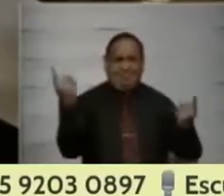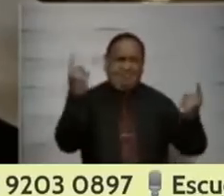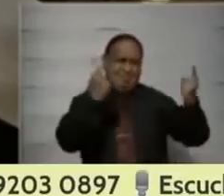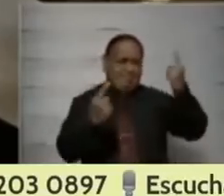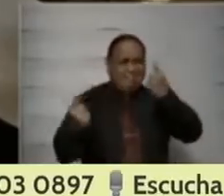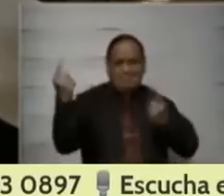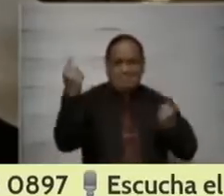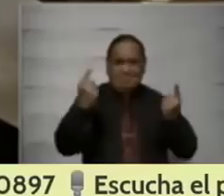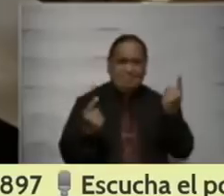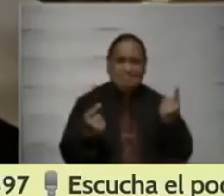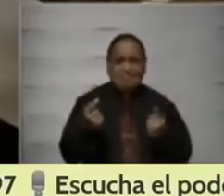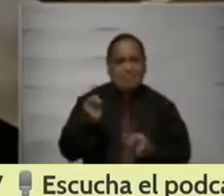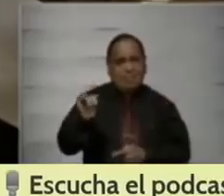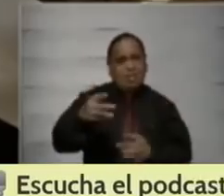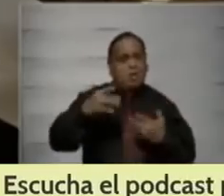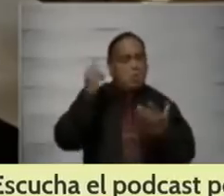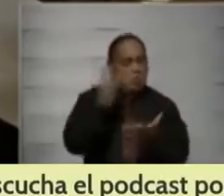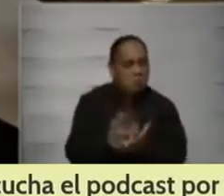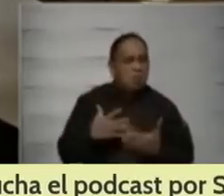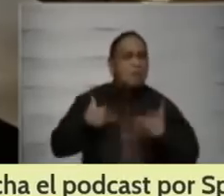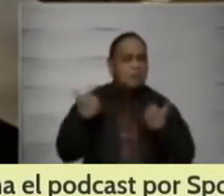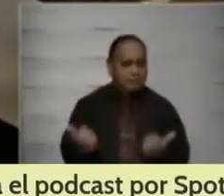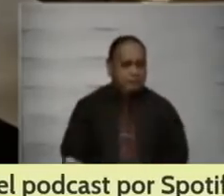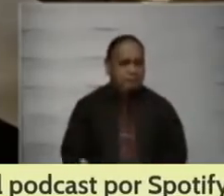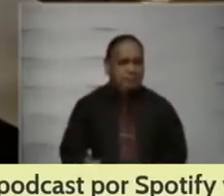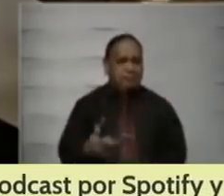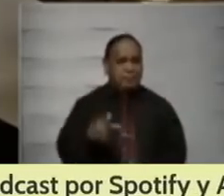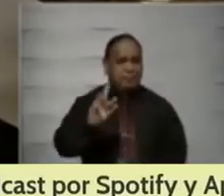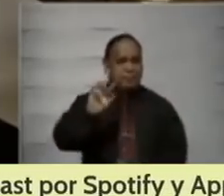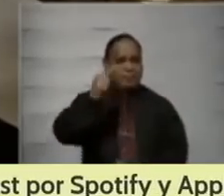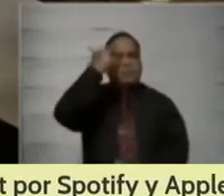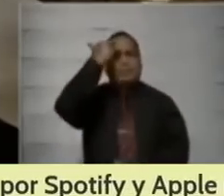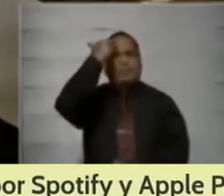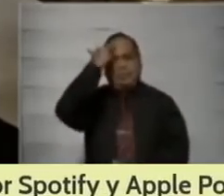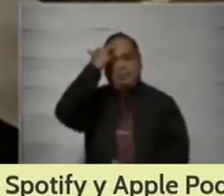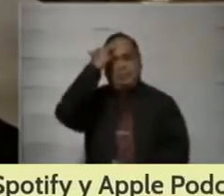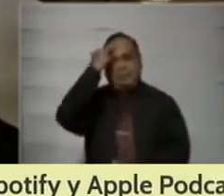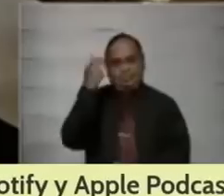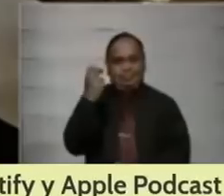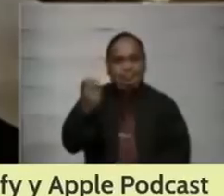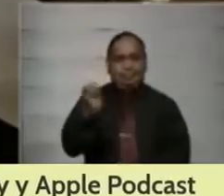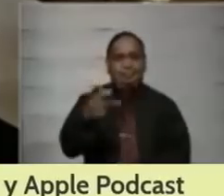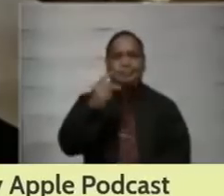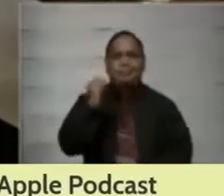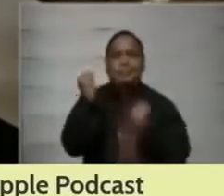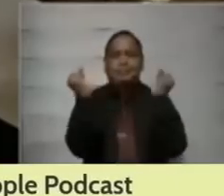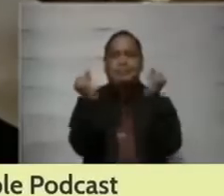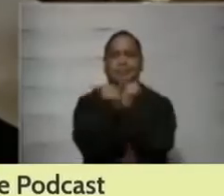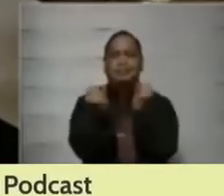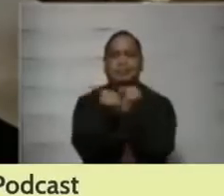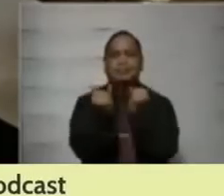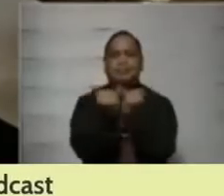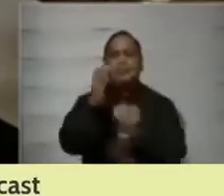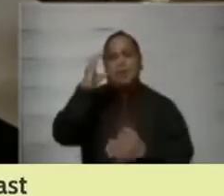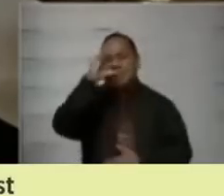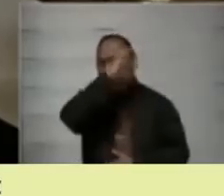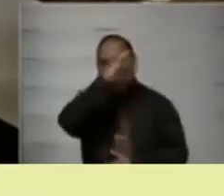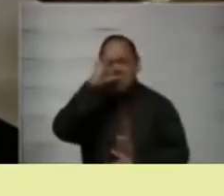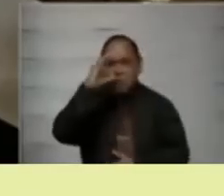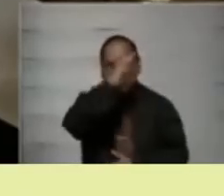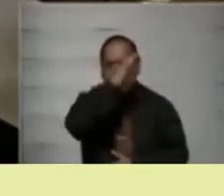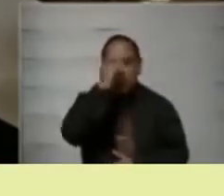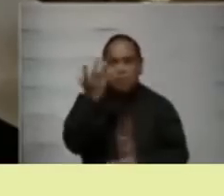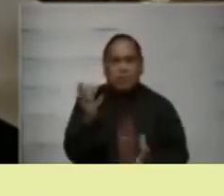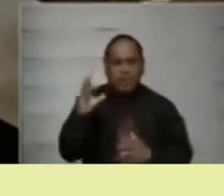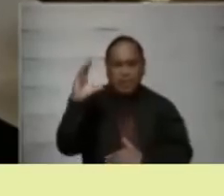que solo él se entiende, ¿no? Y que apenas se acordó para tratar de justificarse. Y que luego se tomaba ahorita fotografías para